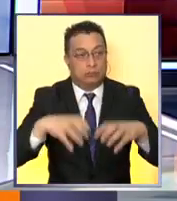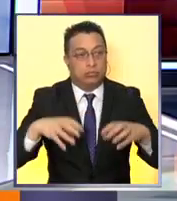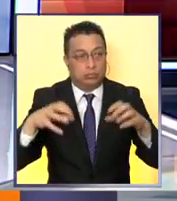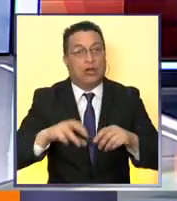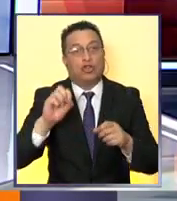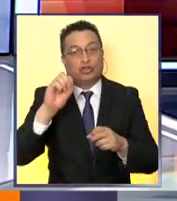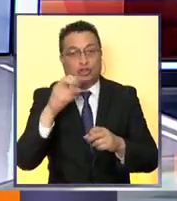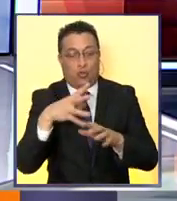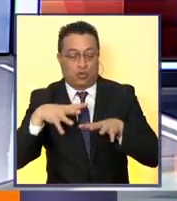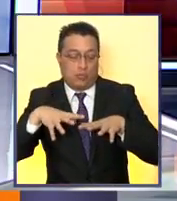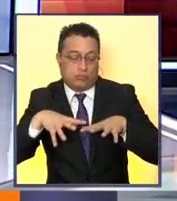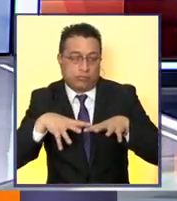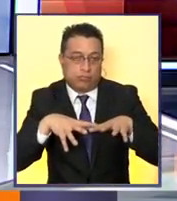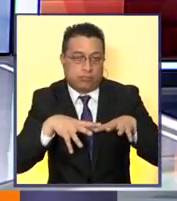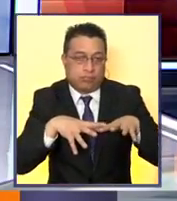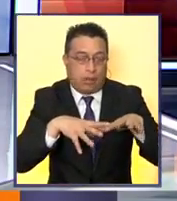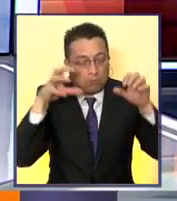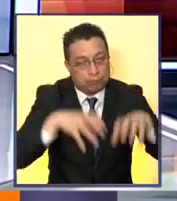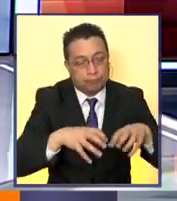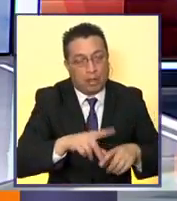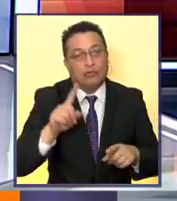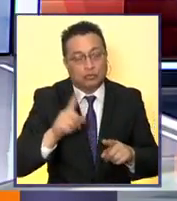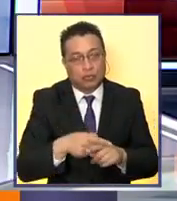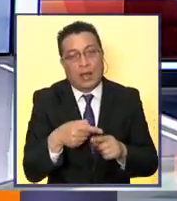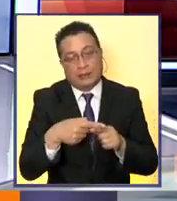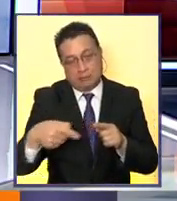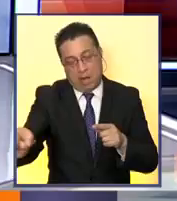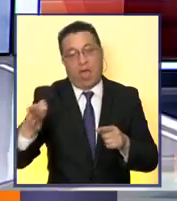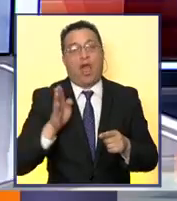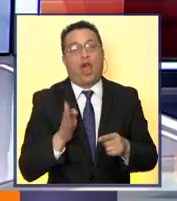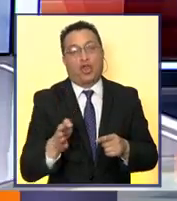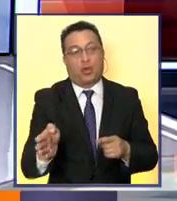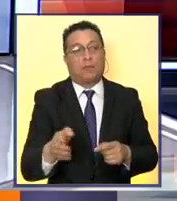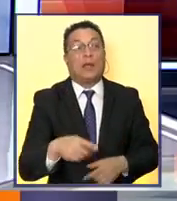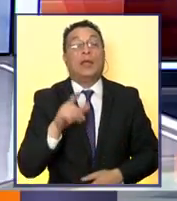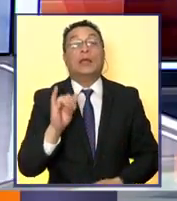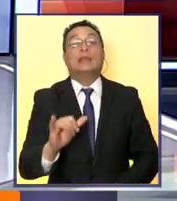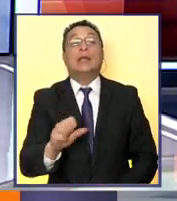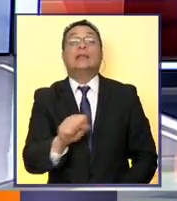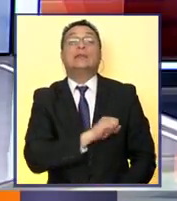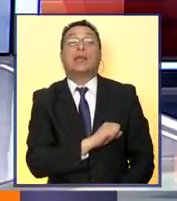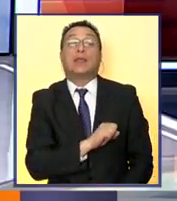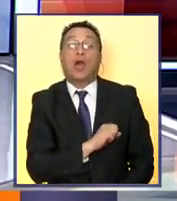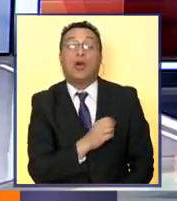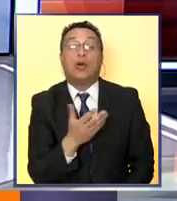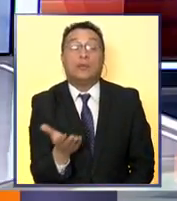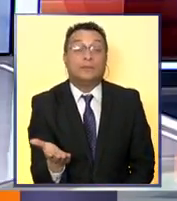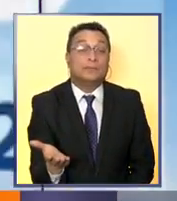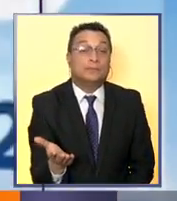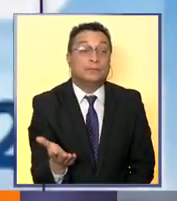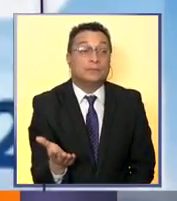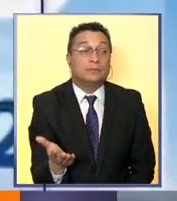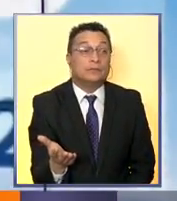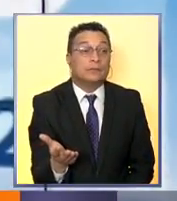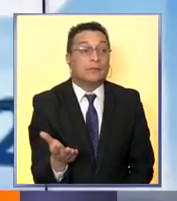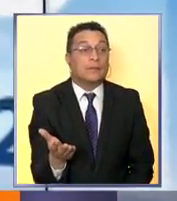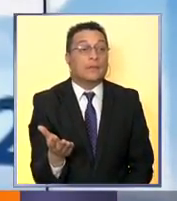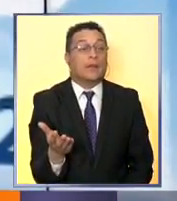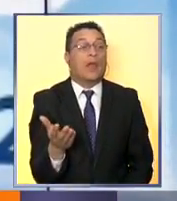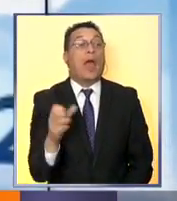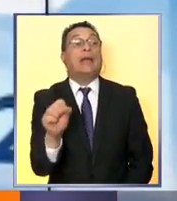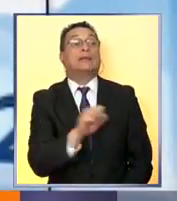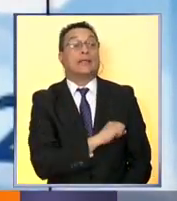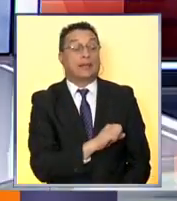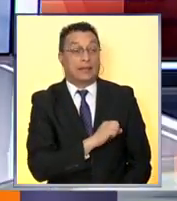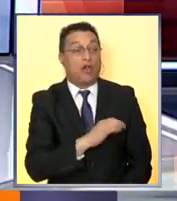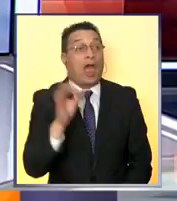otro sistema frontal que va a continuar el resto de la semana. Y la capital, a ver. Y la capital. La capital va a estar de la siguiente manera.